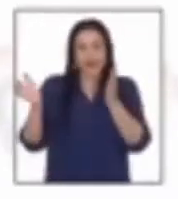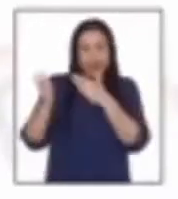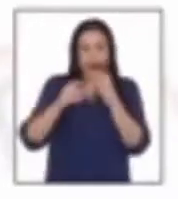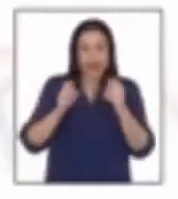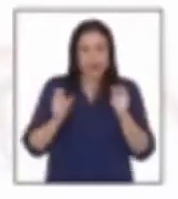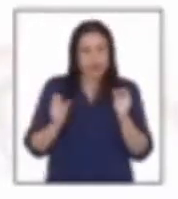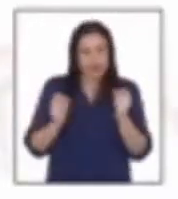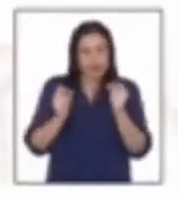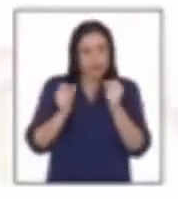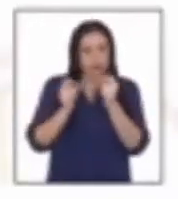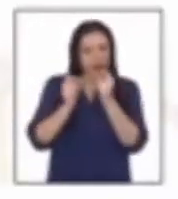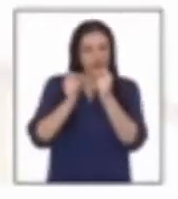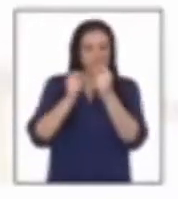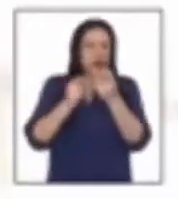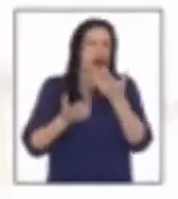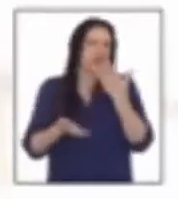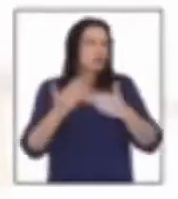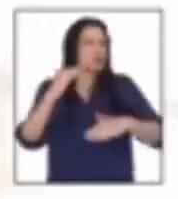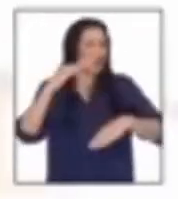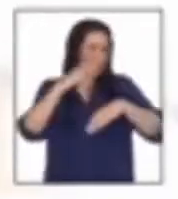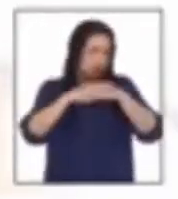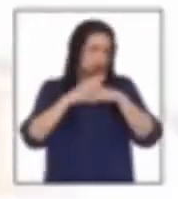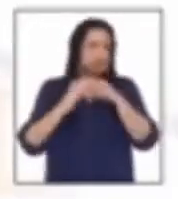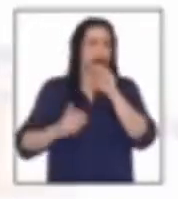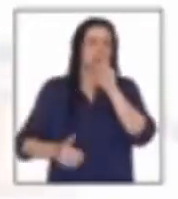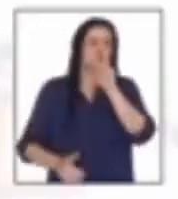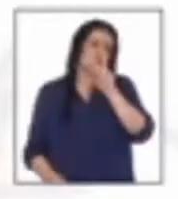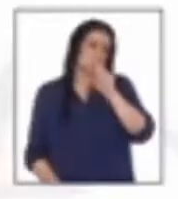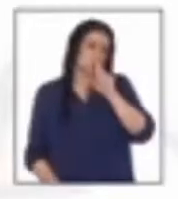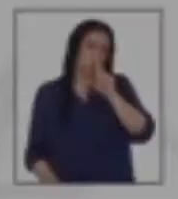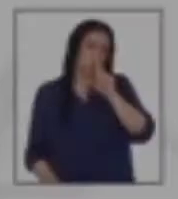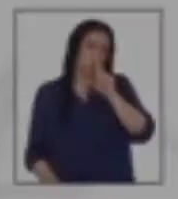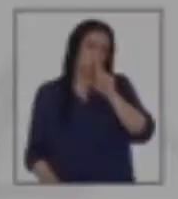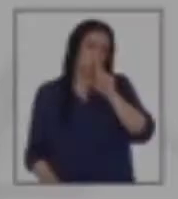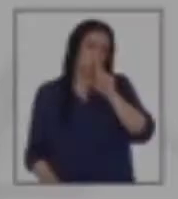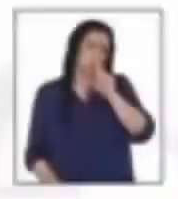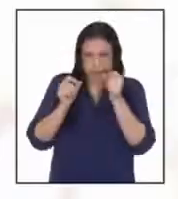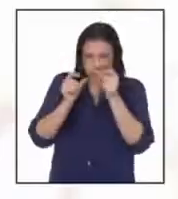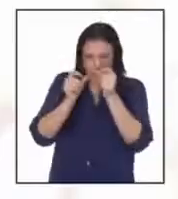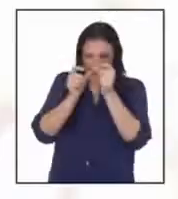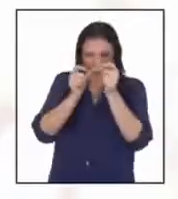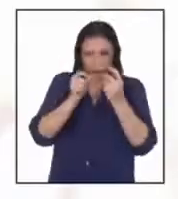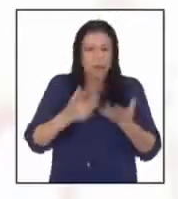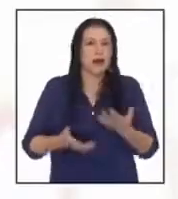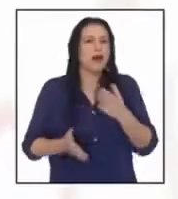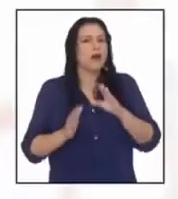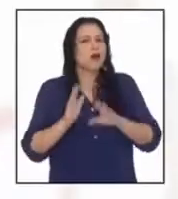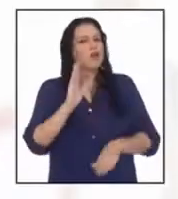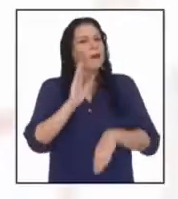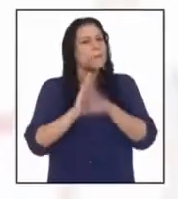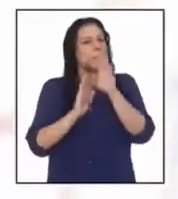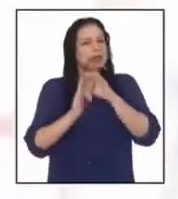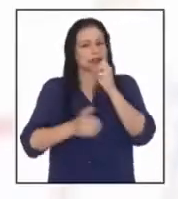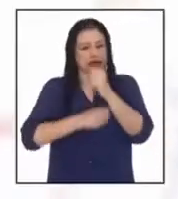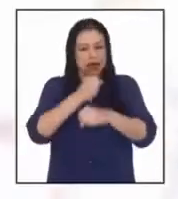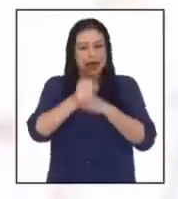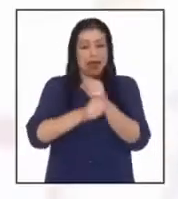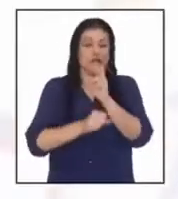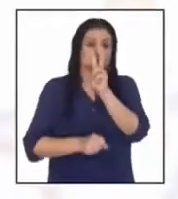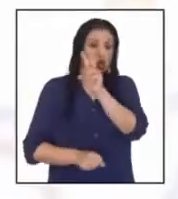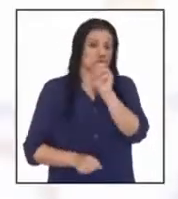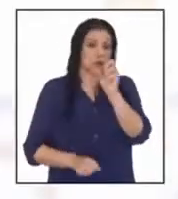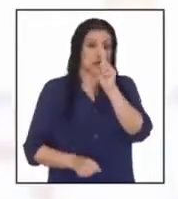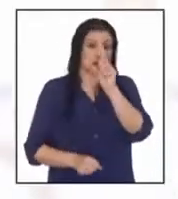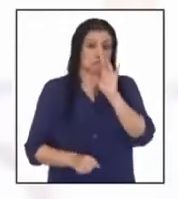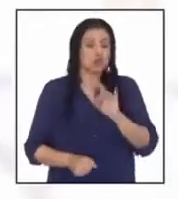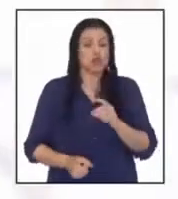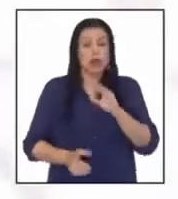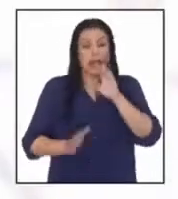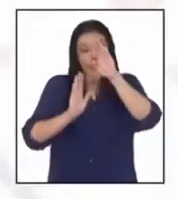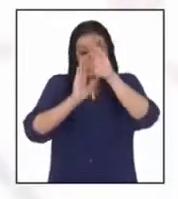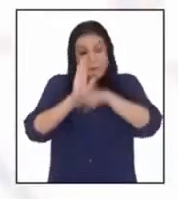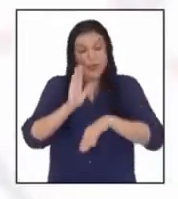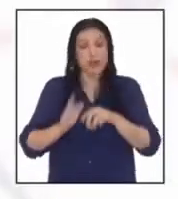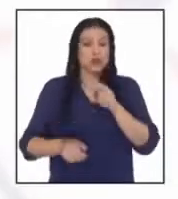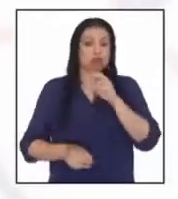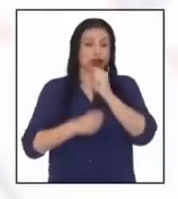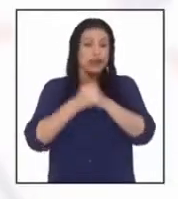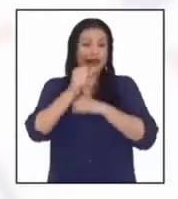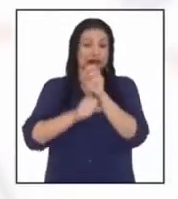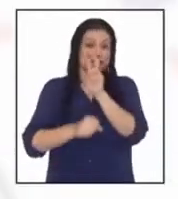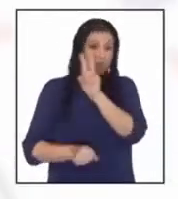partículas contaminantes de a lo mucho 2,5 fue mayor en el 2018 y mucho menor en el